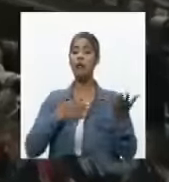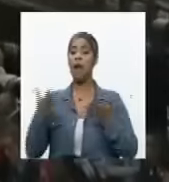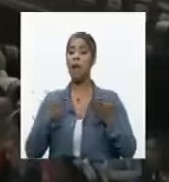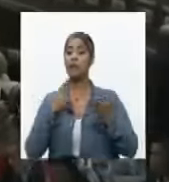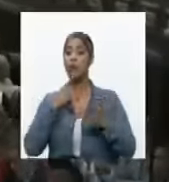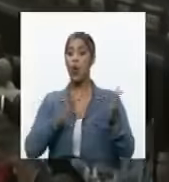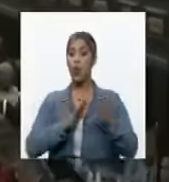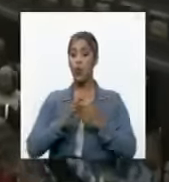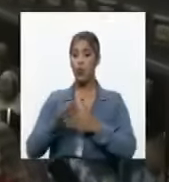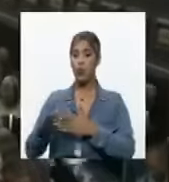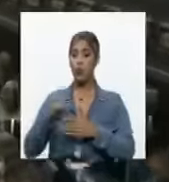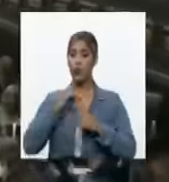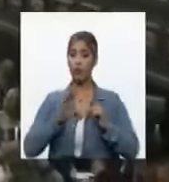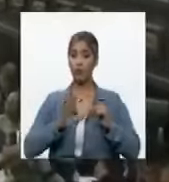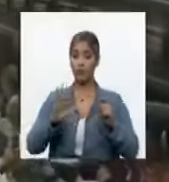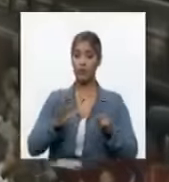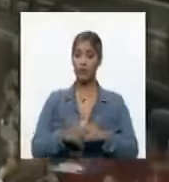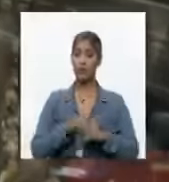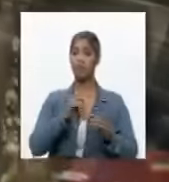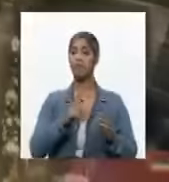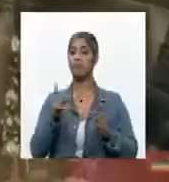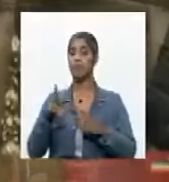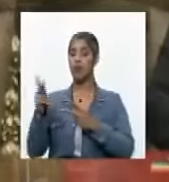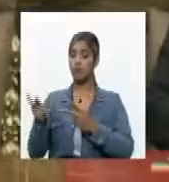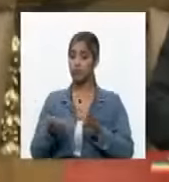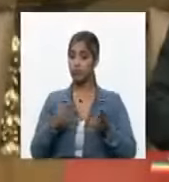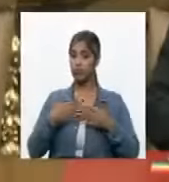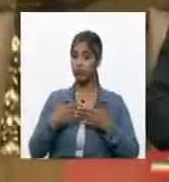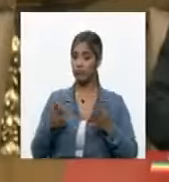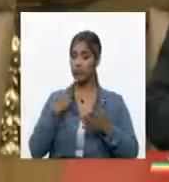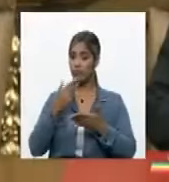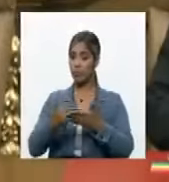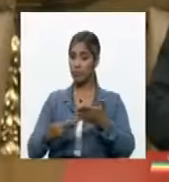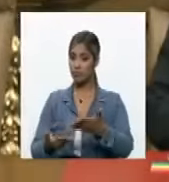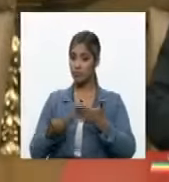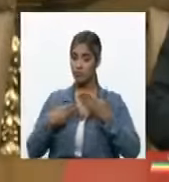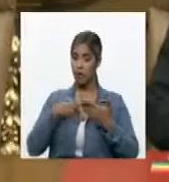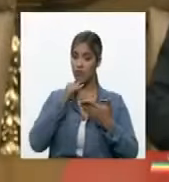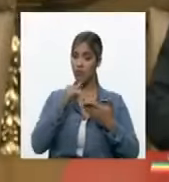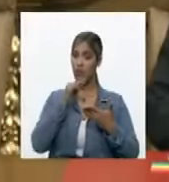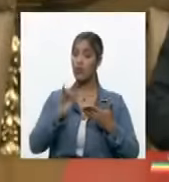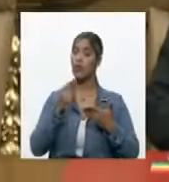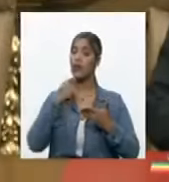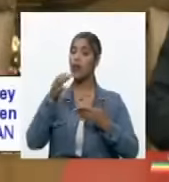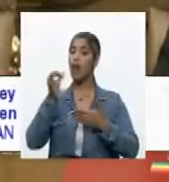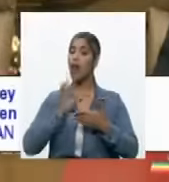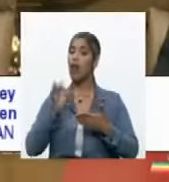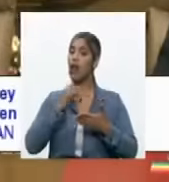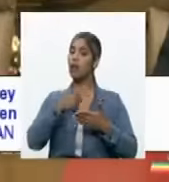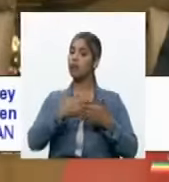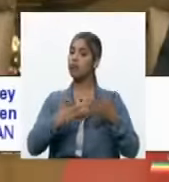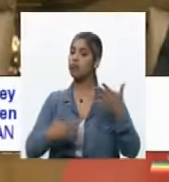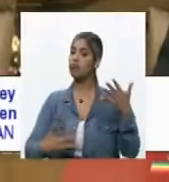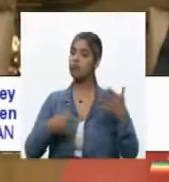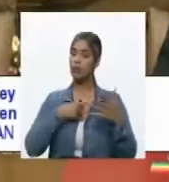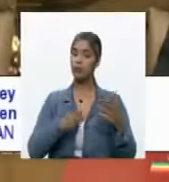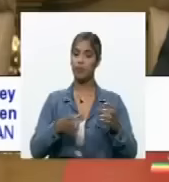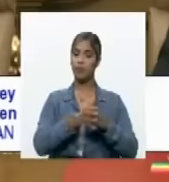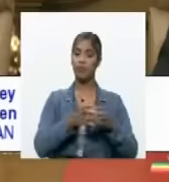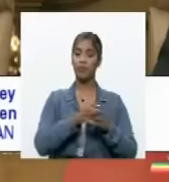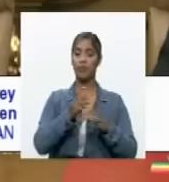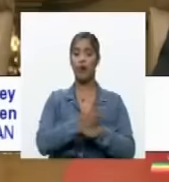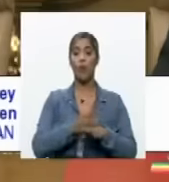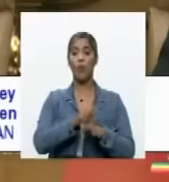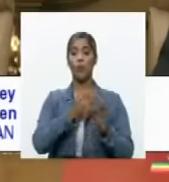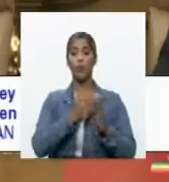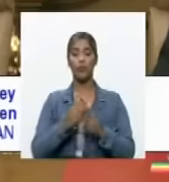la comuna. 6. Recibir anualmente el informe de gestión y la rendición de cuentas de las instancias de gobierno